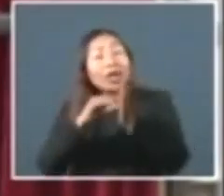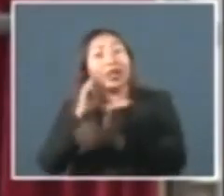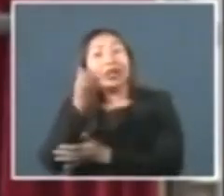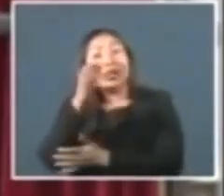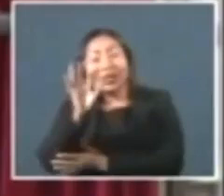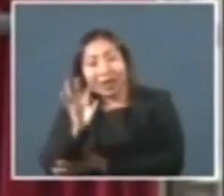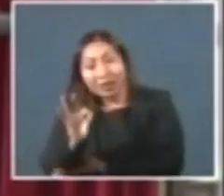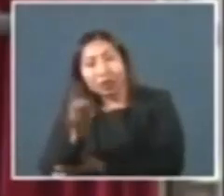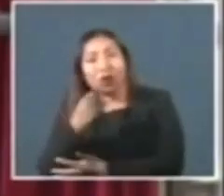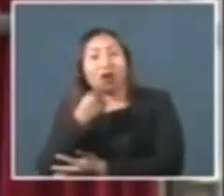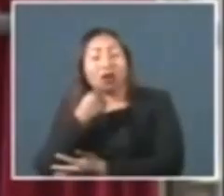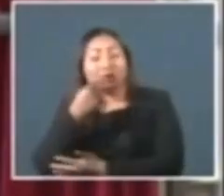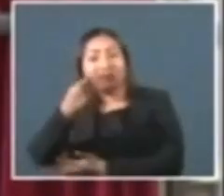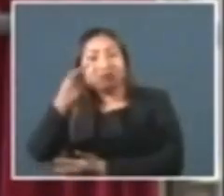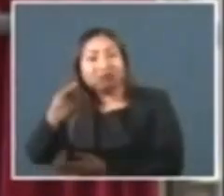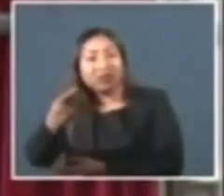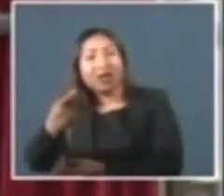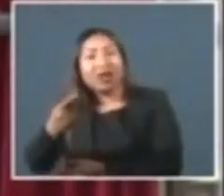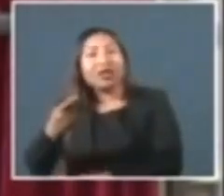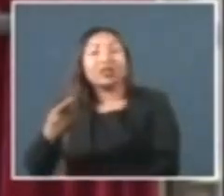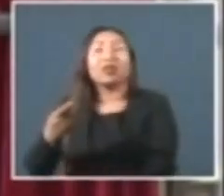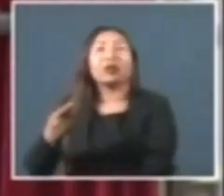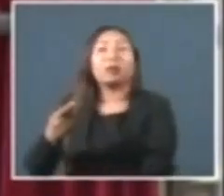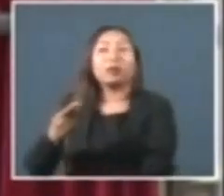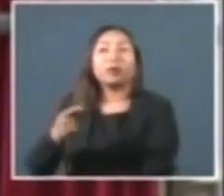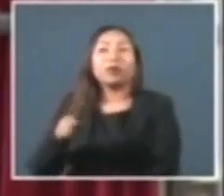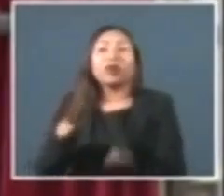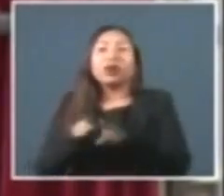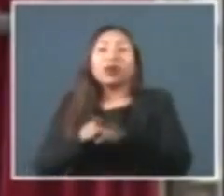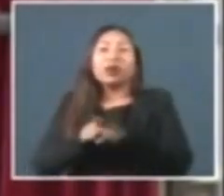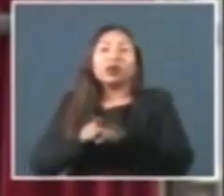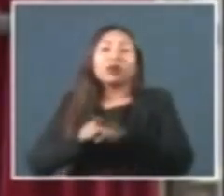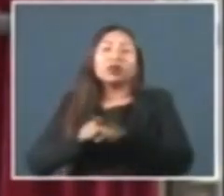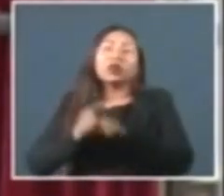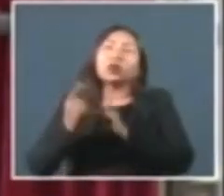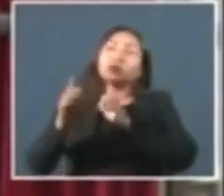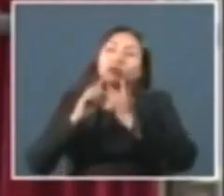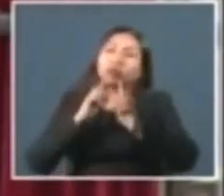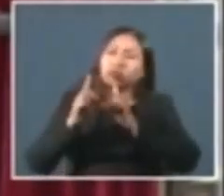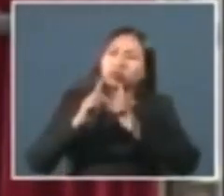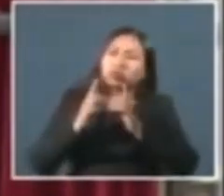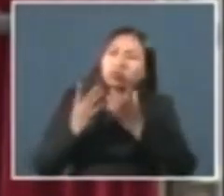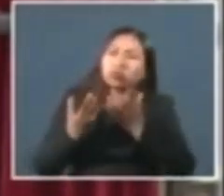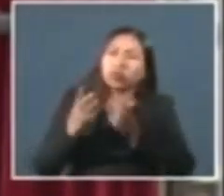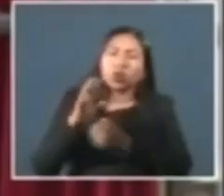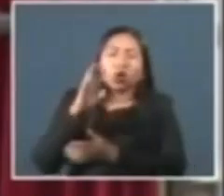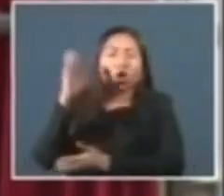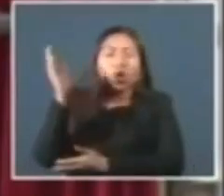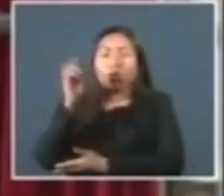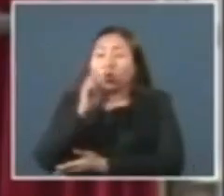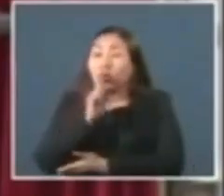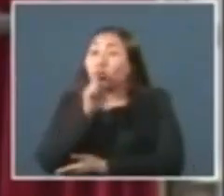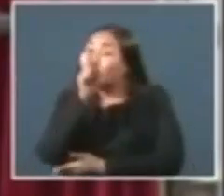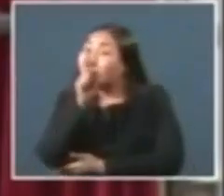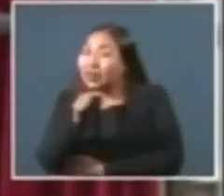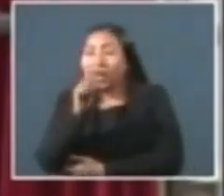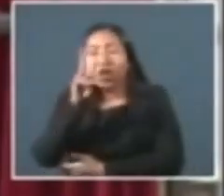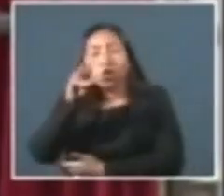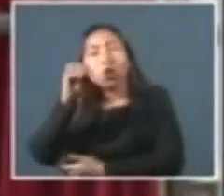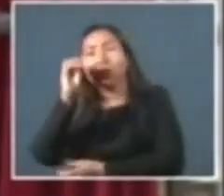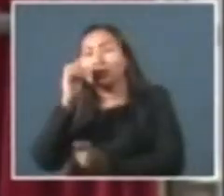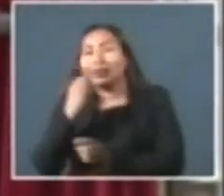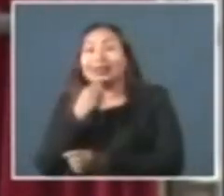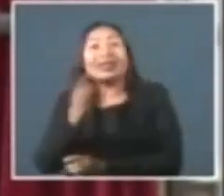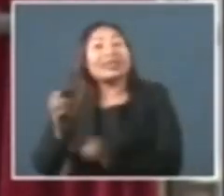la queja al procurador de la administración, que es parte del consejo consultivo, que usted no dice quiénes son esa parte, esas mismas personas